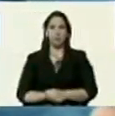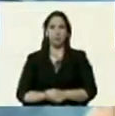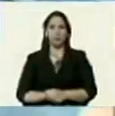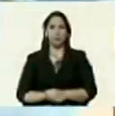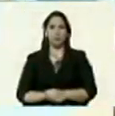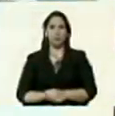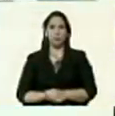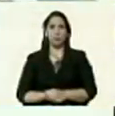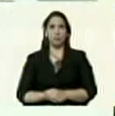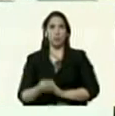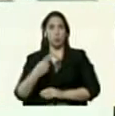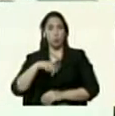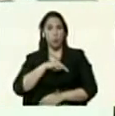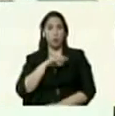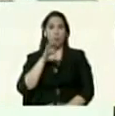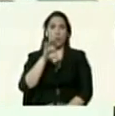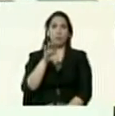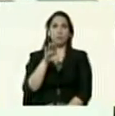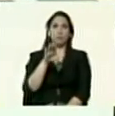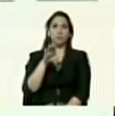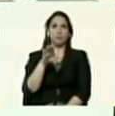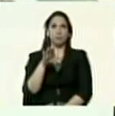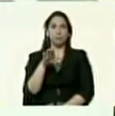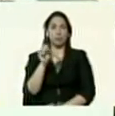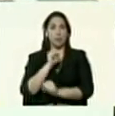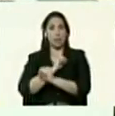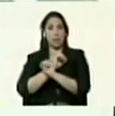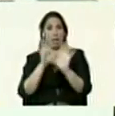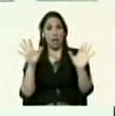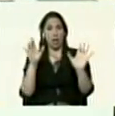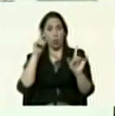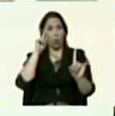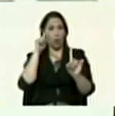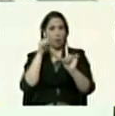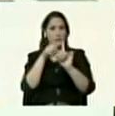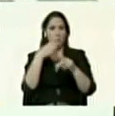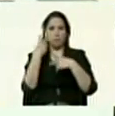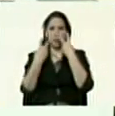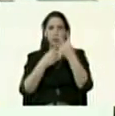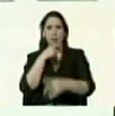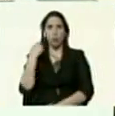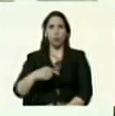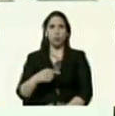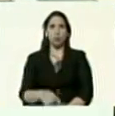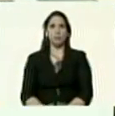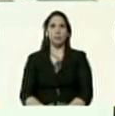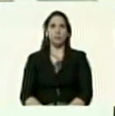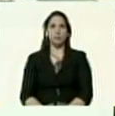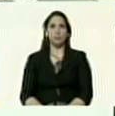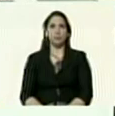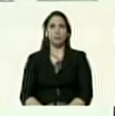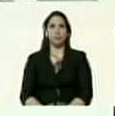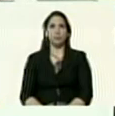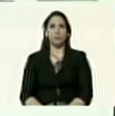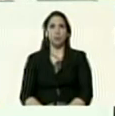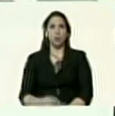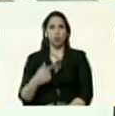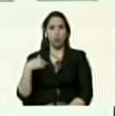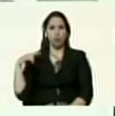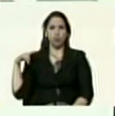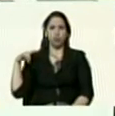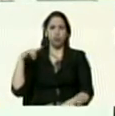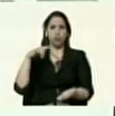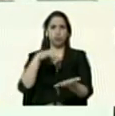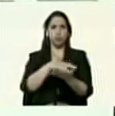asuntos de nuestro país. Muy claro, los objetivos de la visita a Rusia. Yo estuve en Rusia